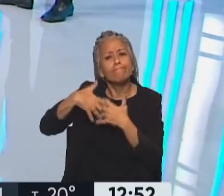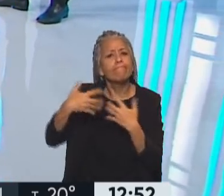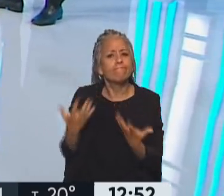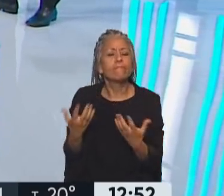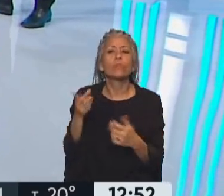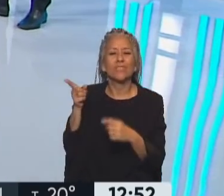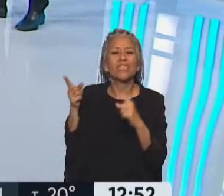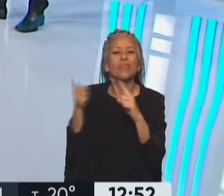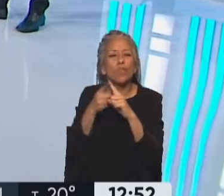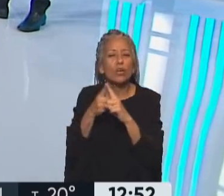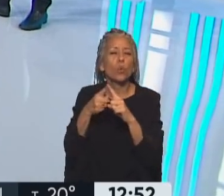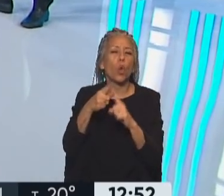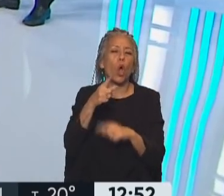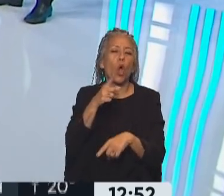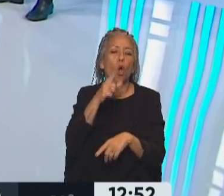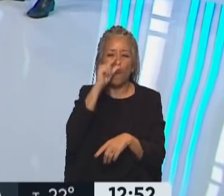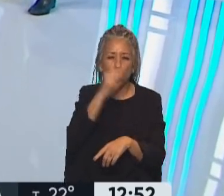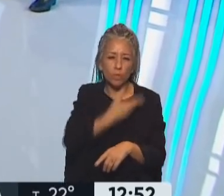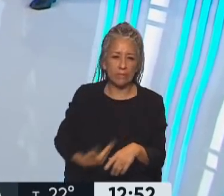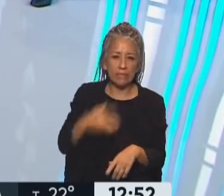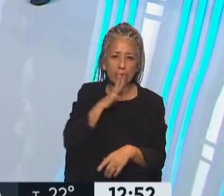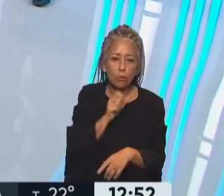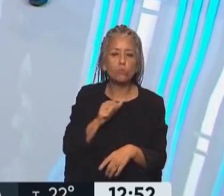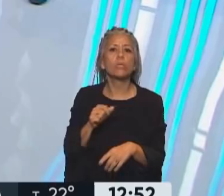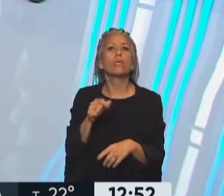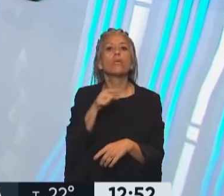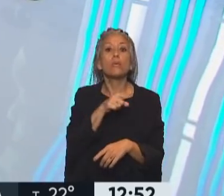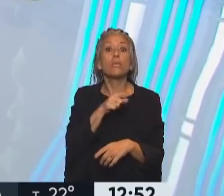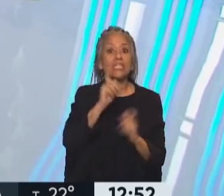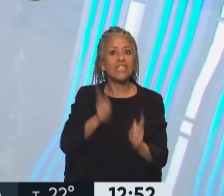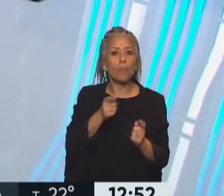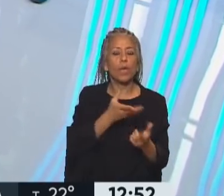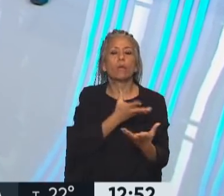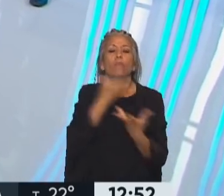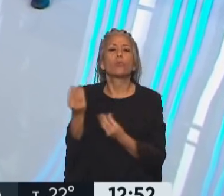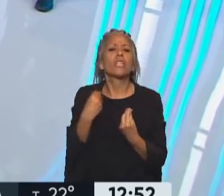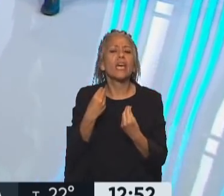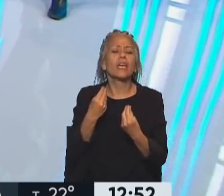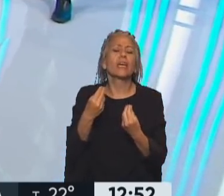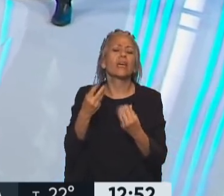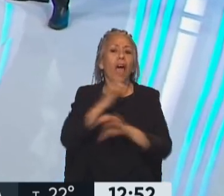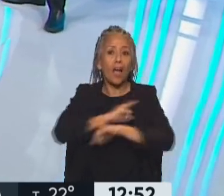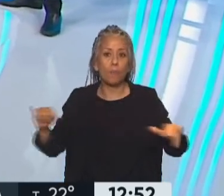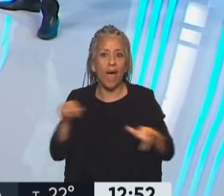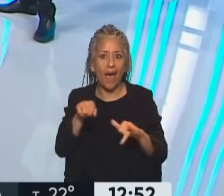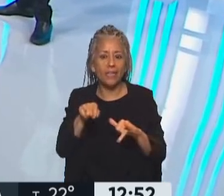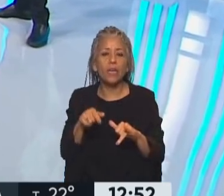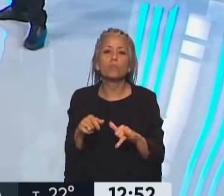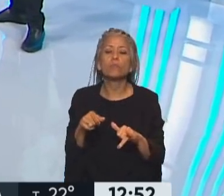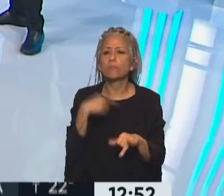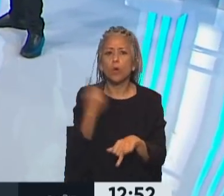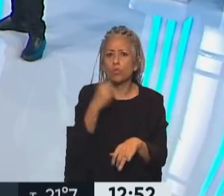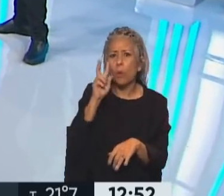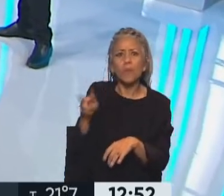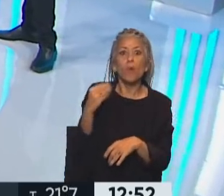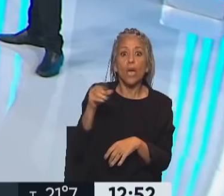vínculo con Putin. De hecho, esto es la idea de haberla financiado incluso en la campaña electoral, que no, digamos, lo único que vimos es un crecimiento en